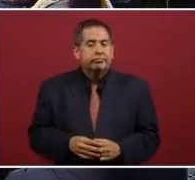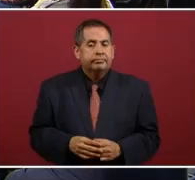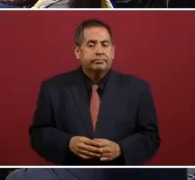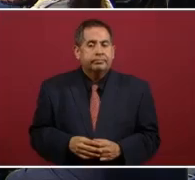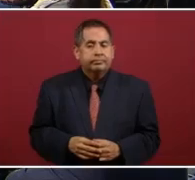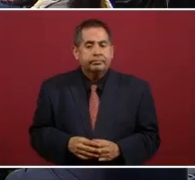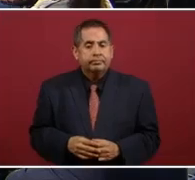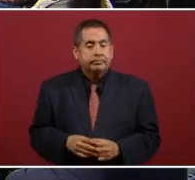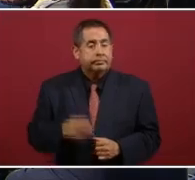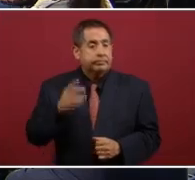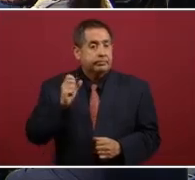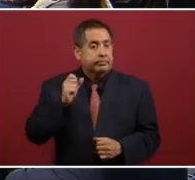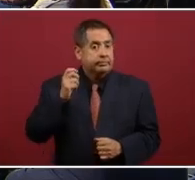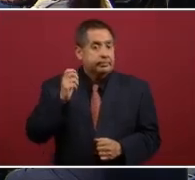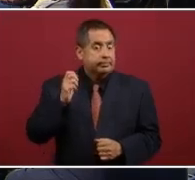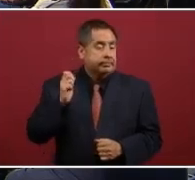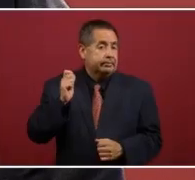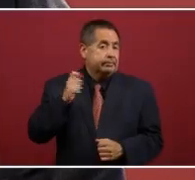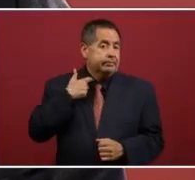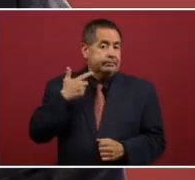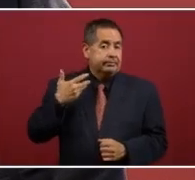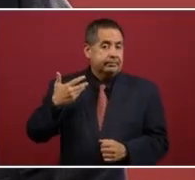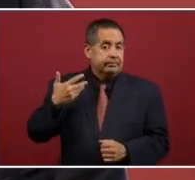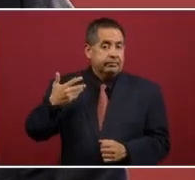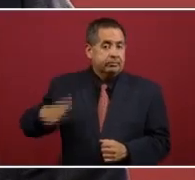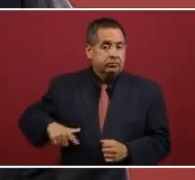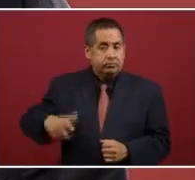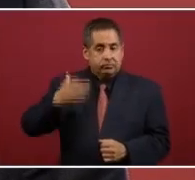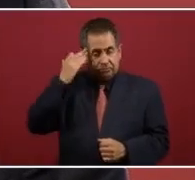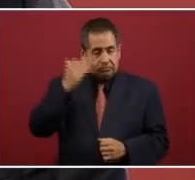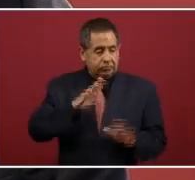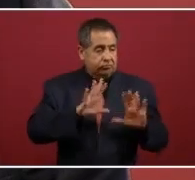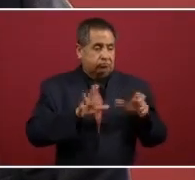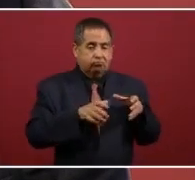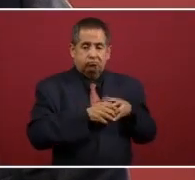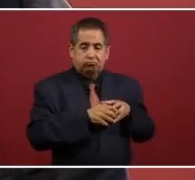durante el periodo neoliberal se decidió